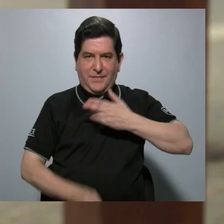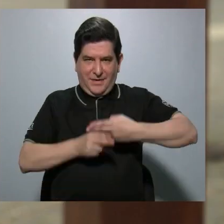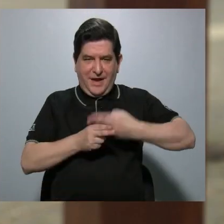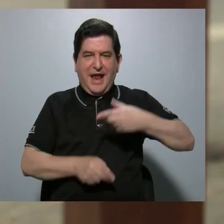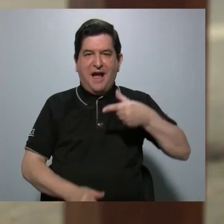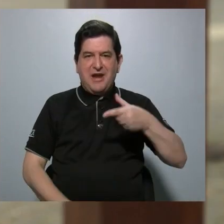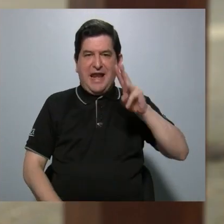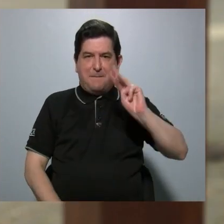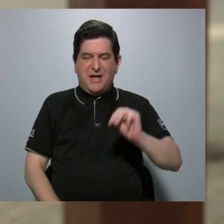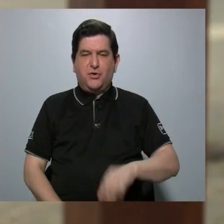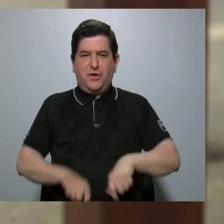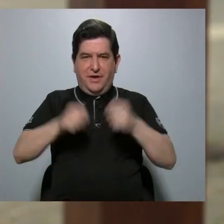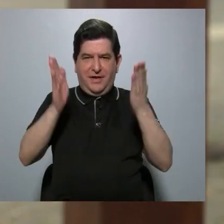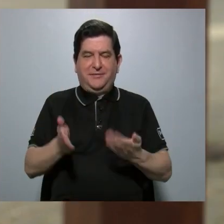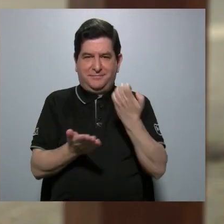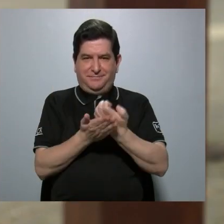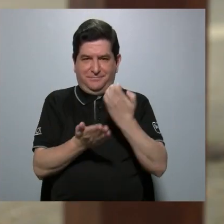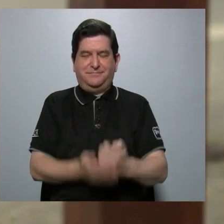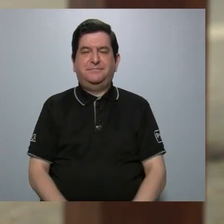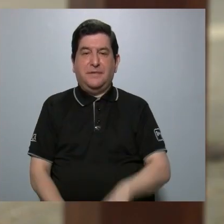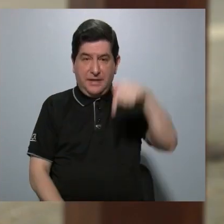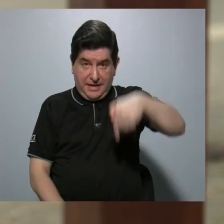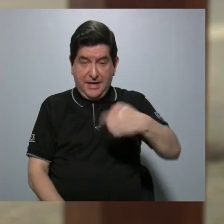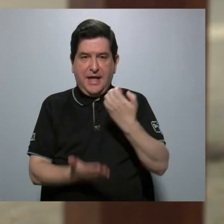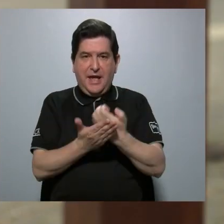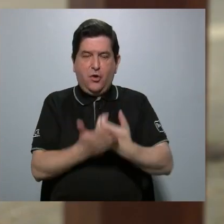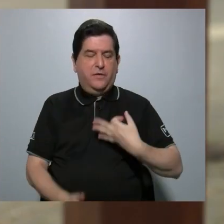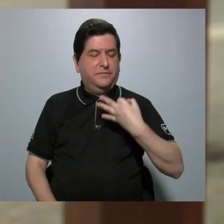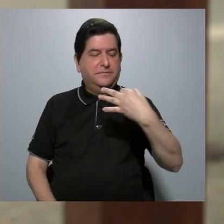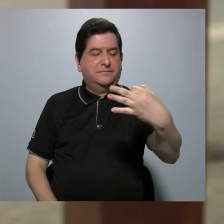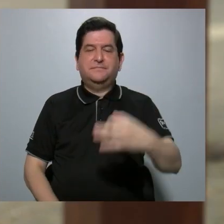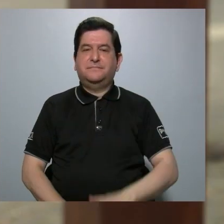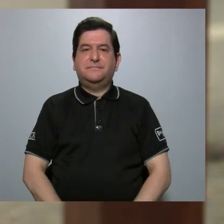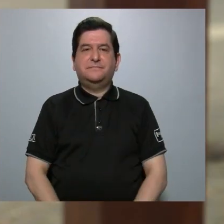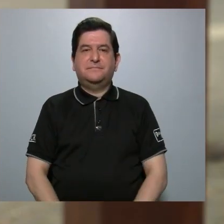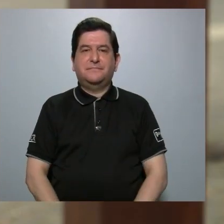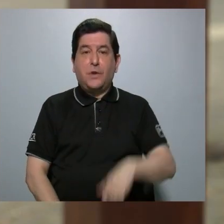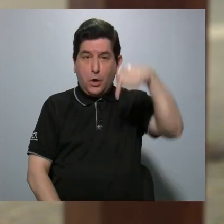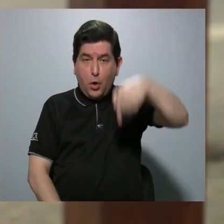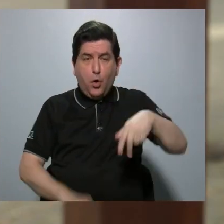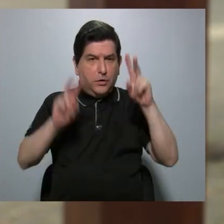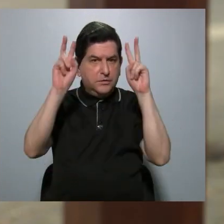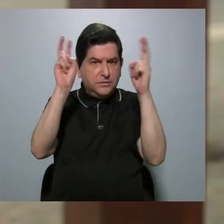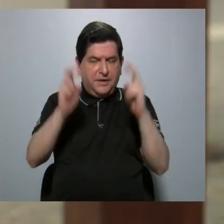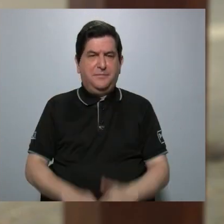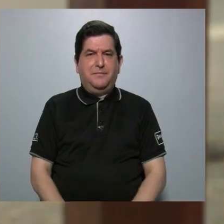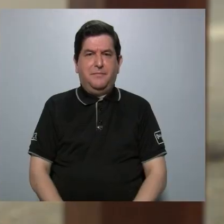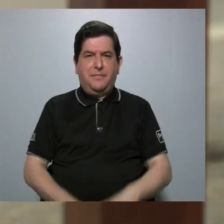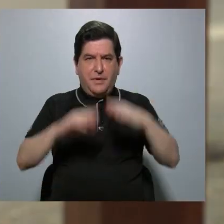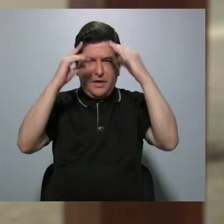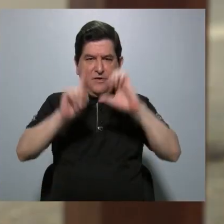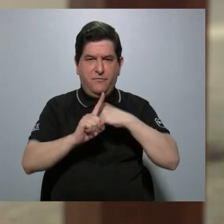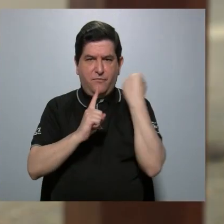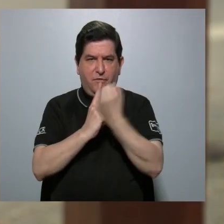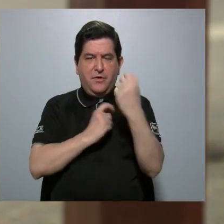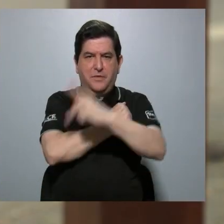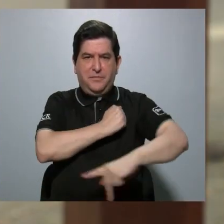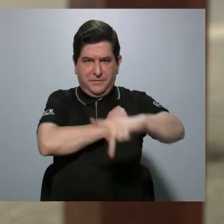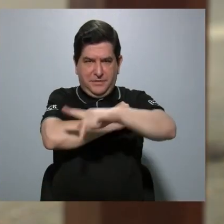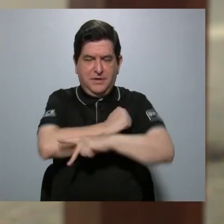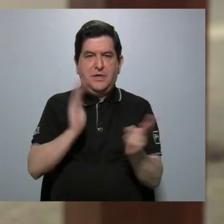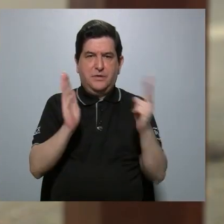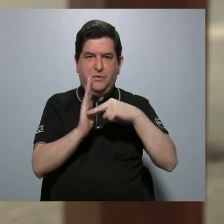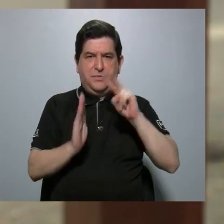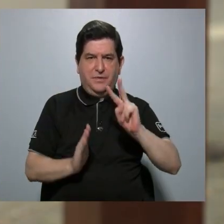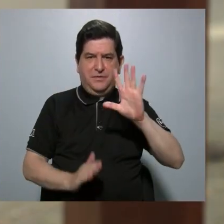Mi nombre es Gabriela Mayorga, soy periodista económica y esto es Economía para Llevar. Hoy el tema es el Informe Estado de